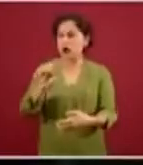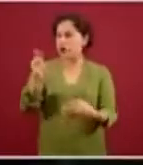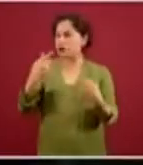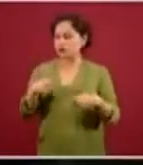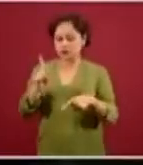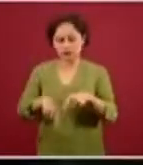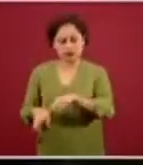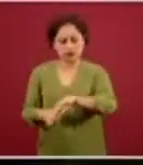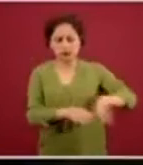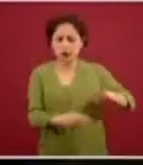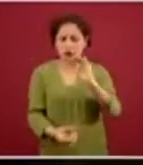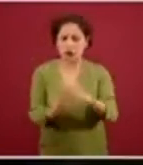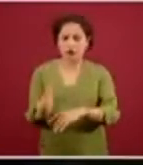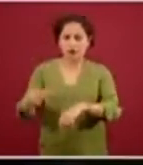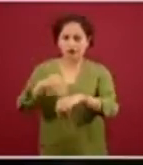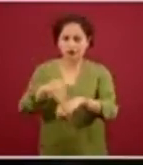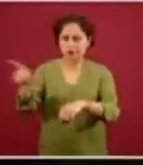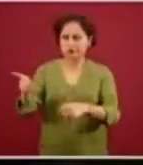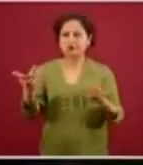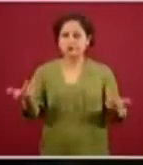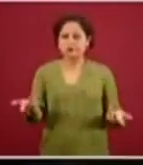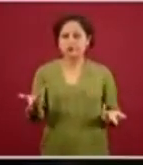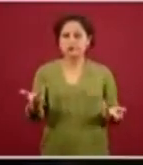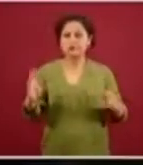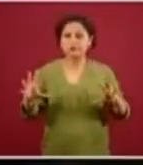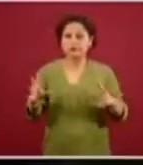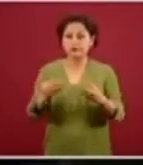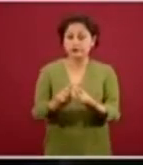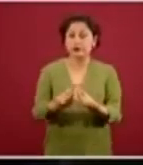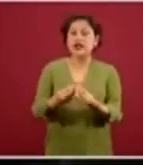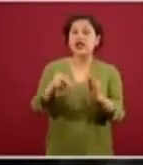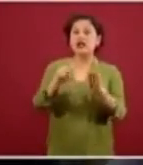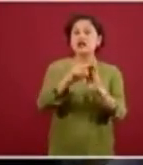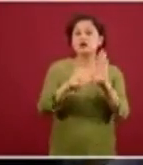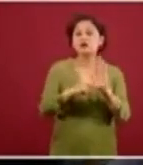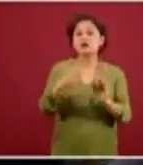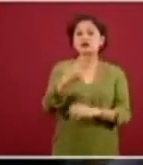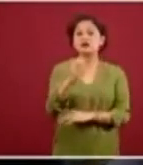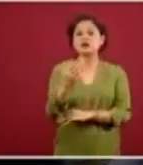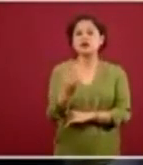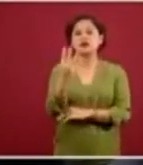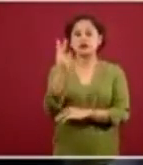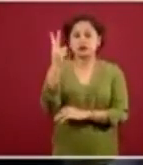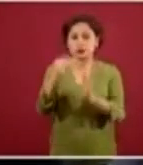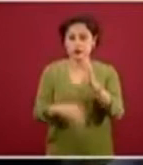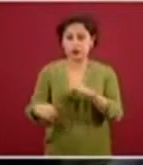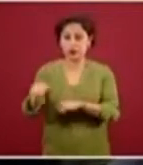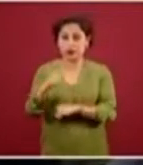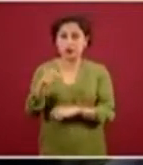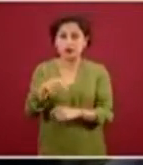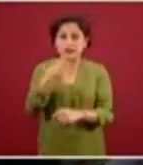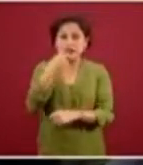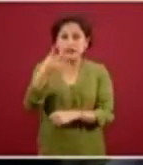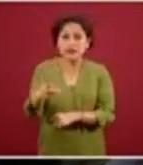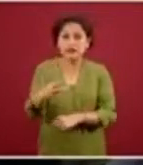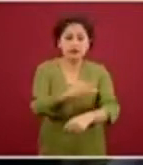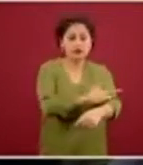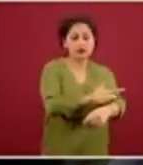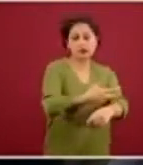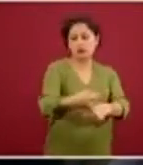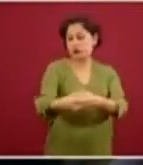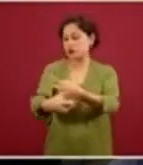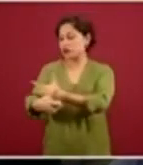de plasma? La norma oficial mexicana 253 SSA1 del 2012 señala hasta 600 mililitros por